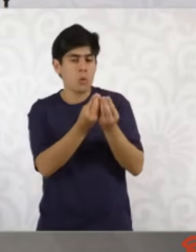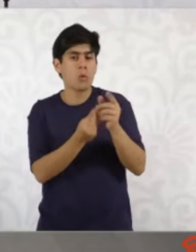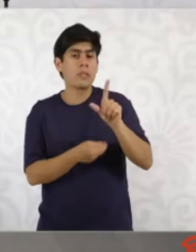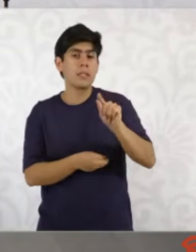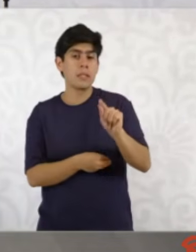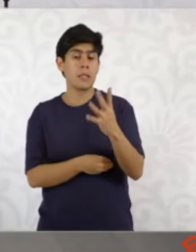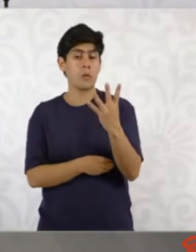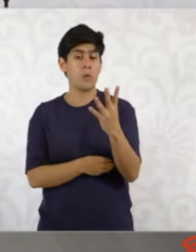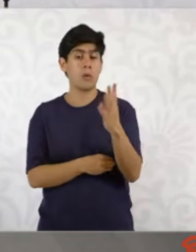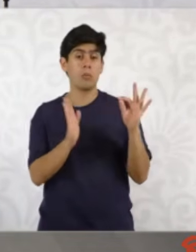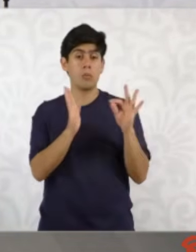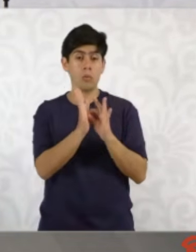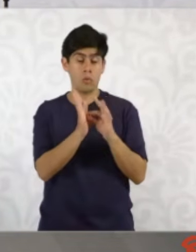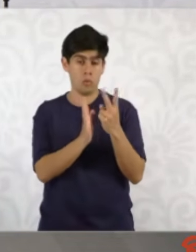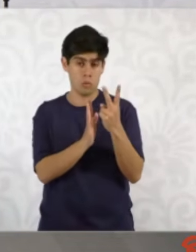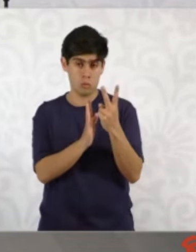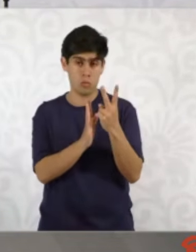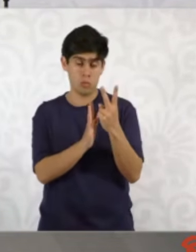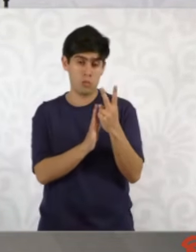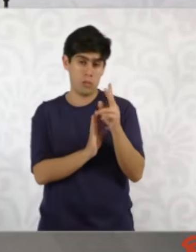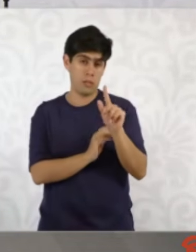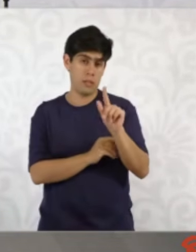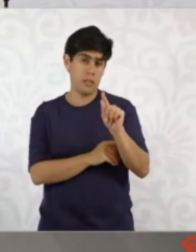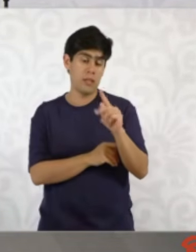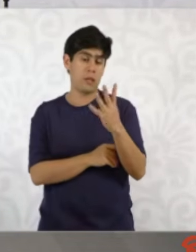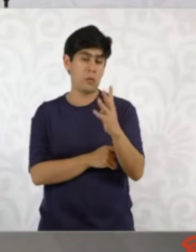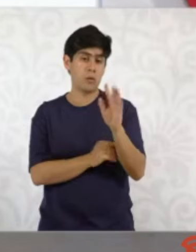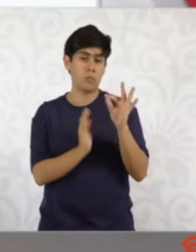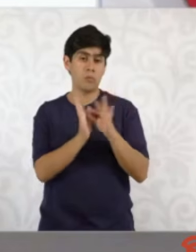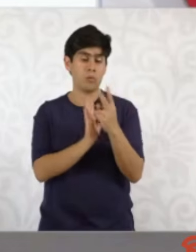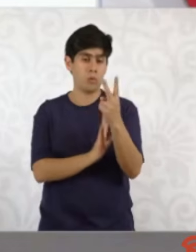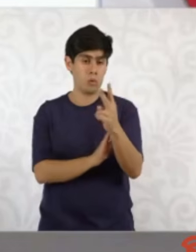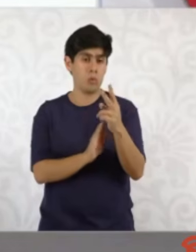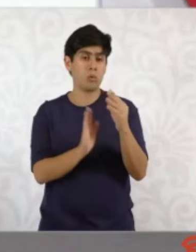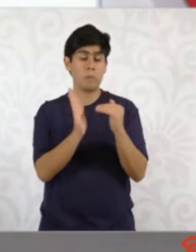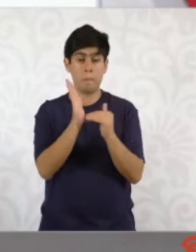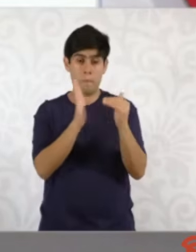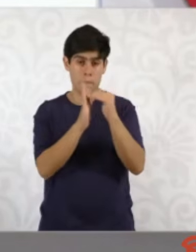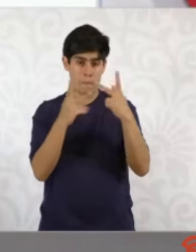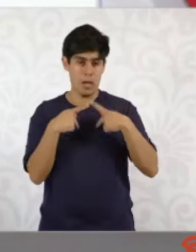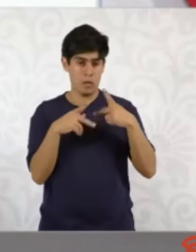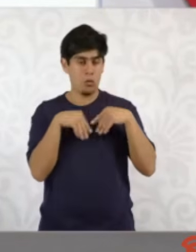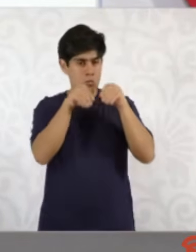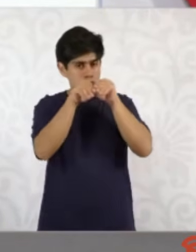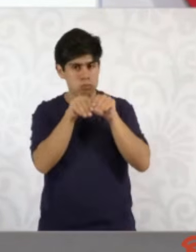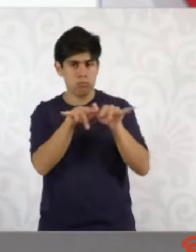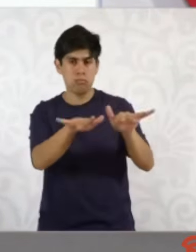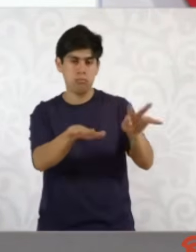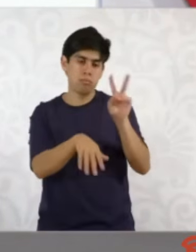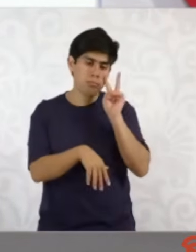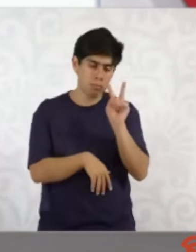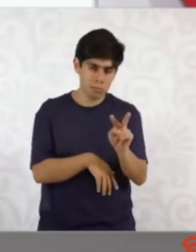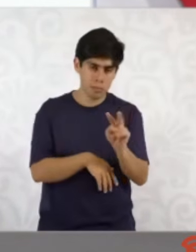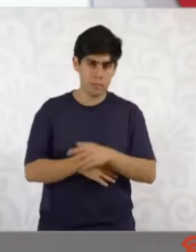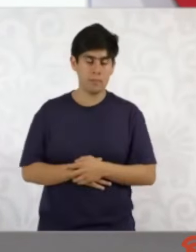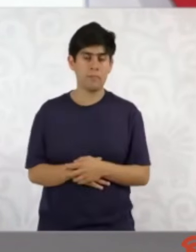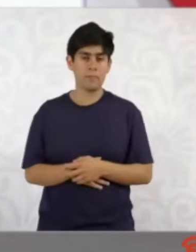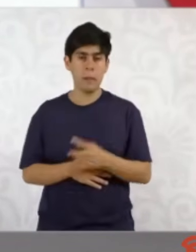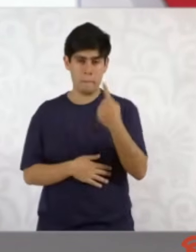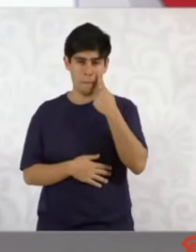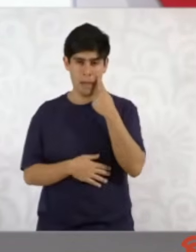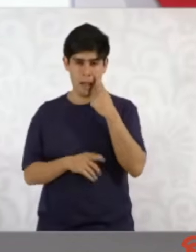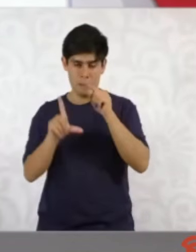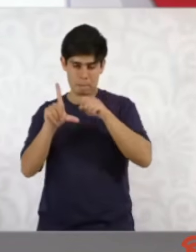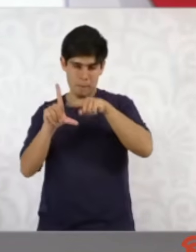74.2 millones, un alcance potencial de 74.2 millones. Los picos muestran una reacción coordinada